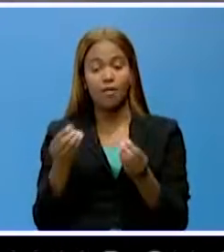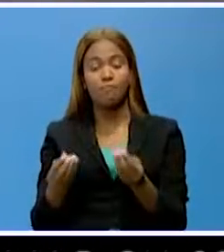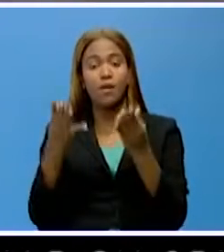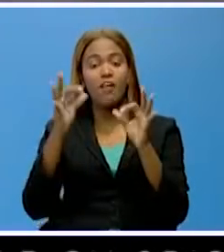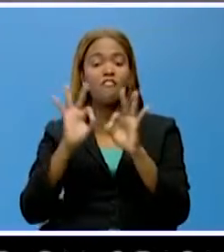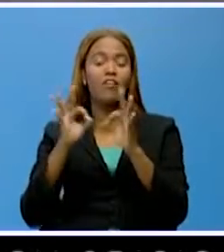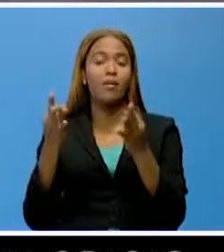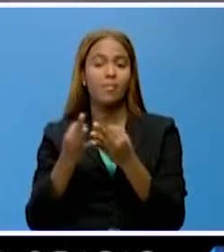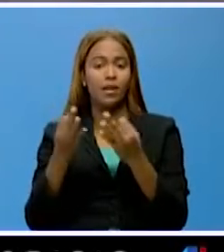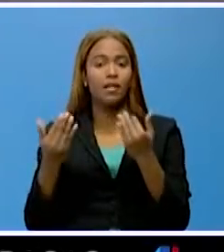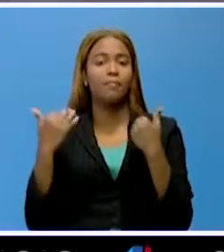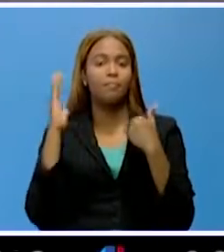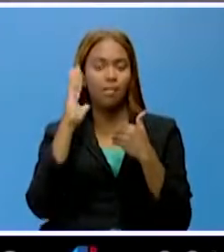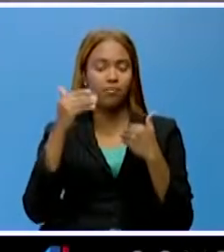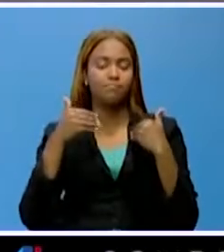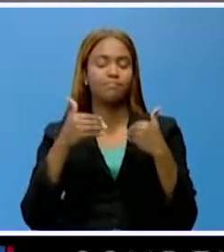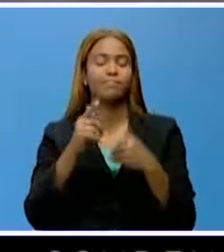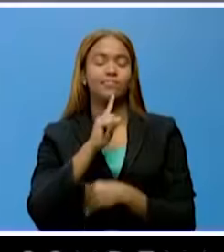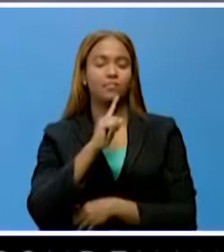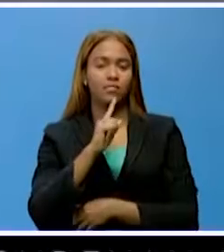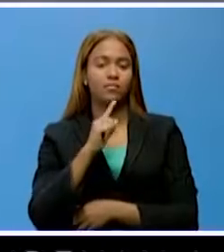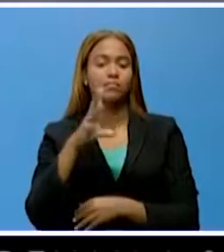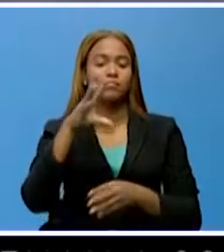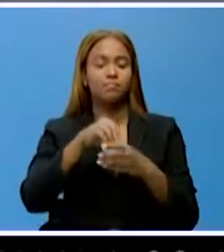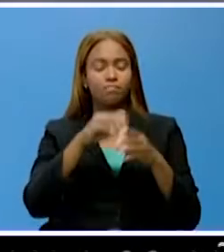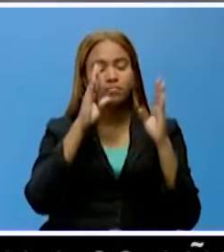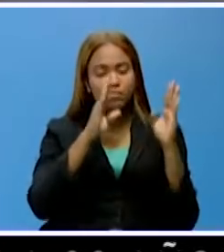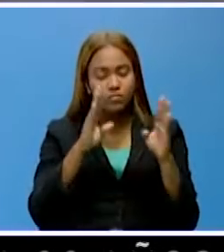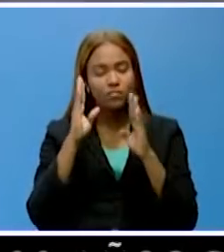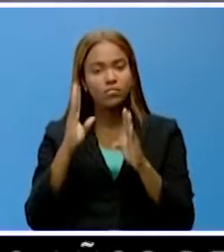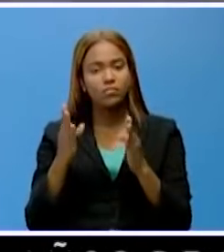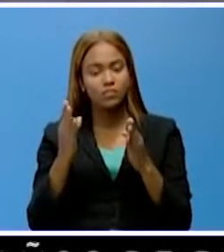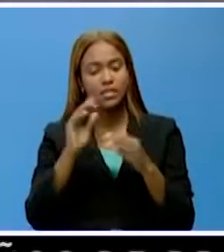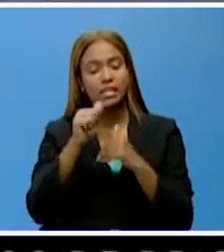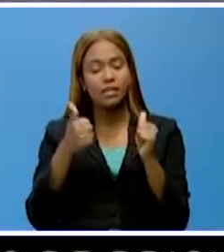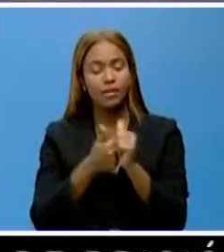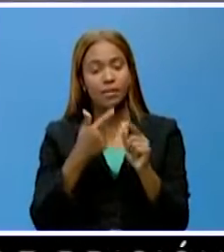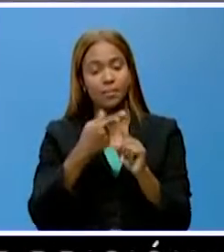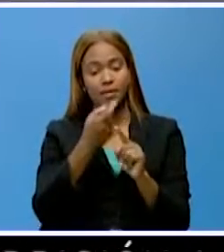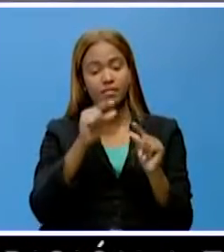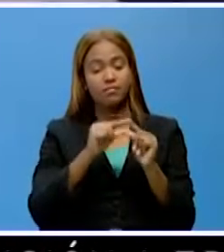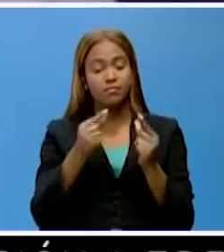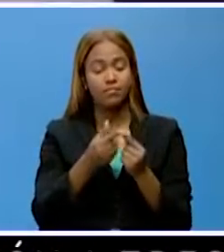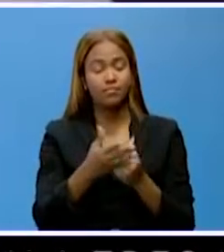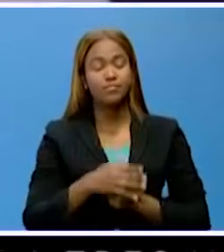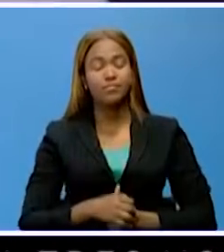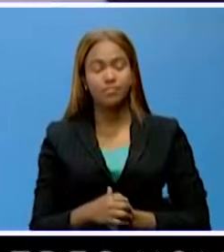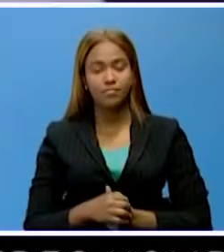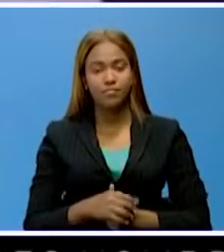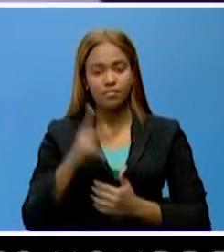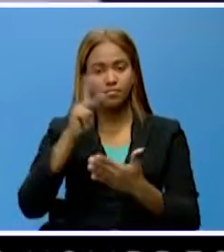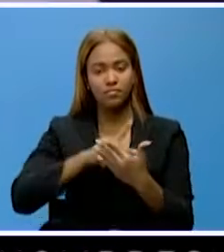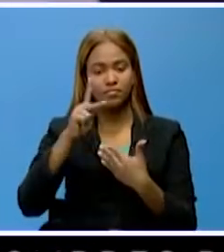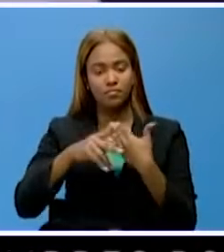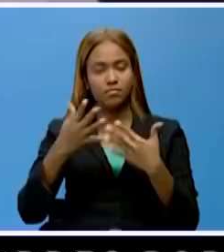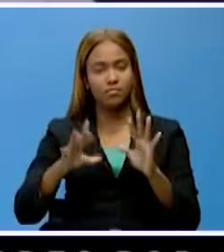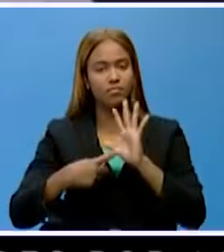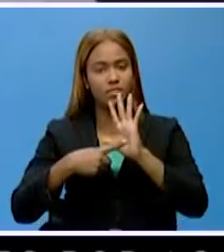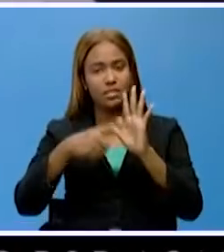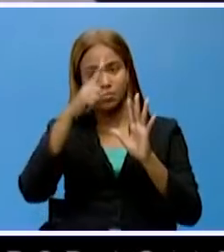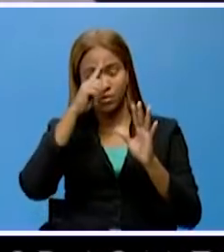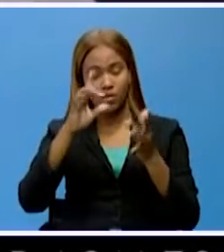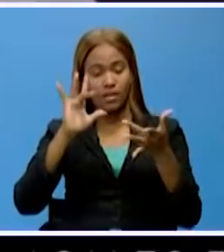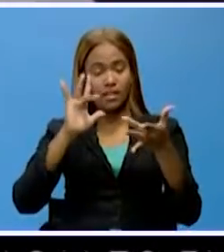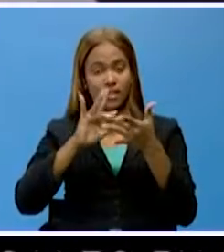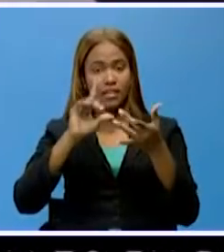de familias que serán realmente asistidas a través de este gabinete. El programa fue presentado por el